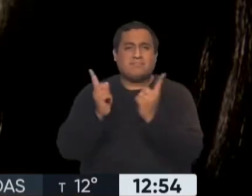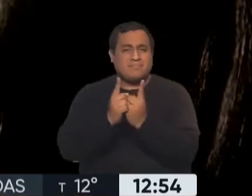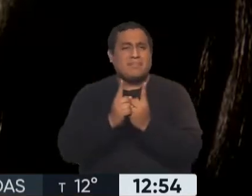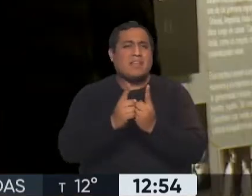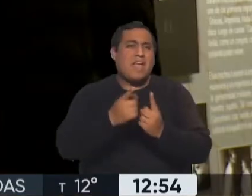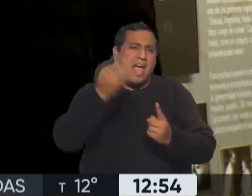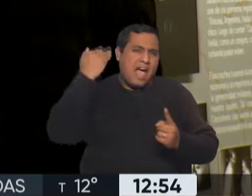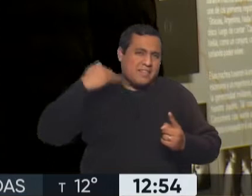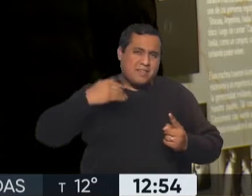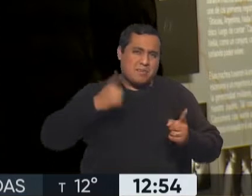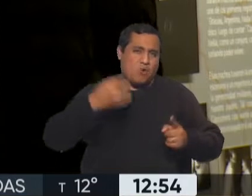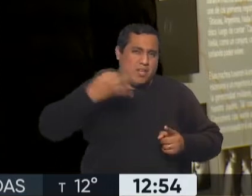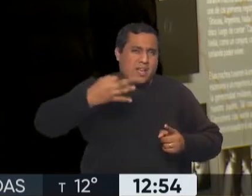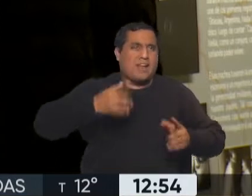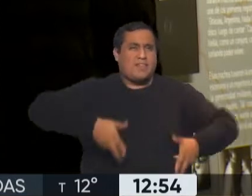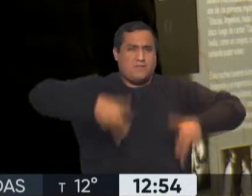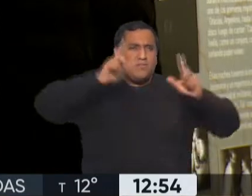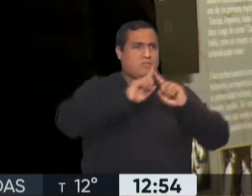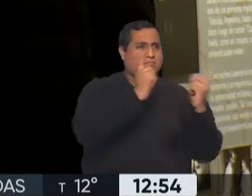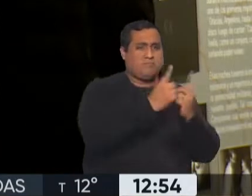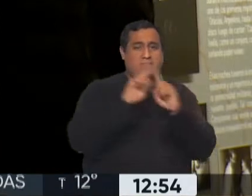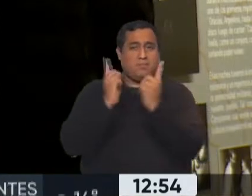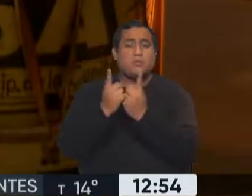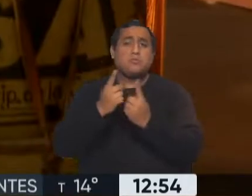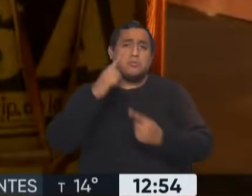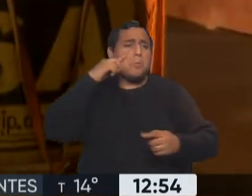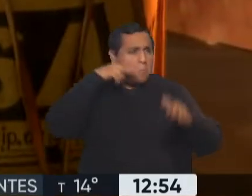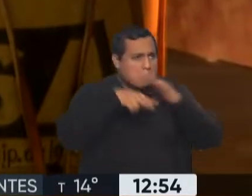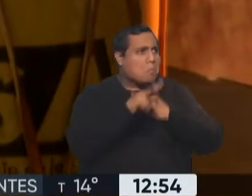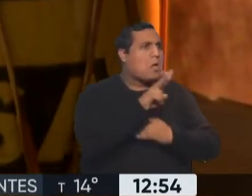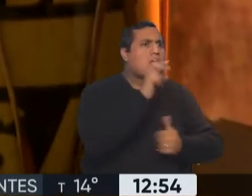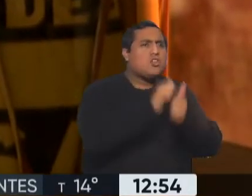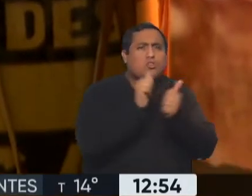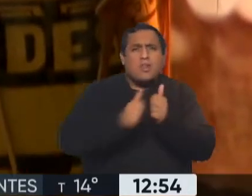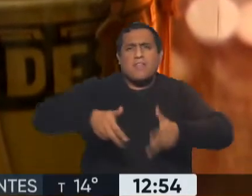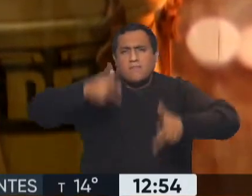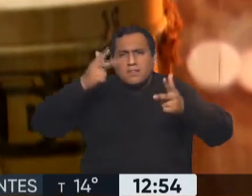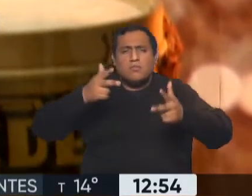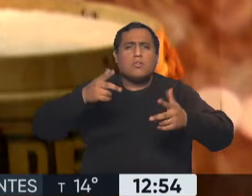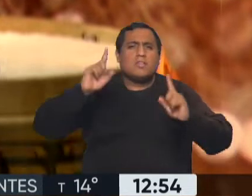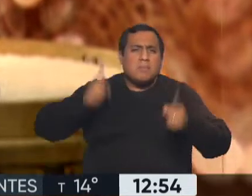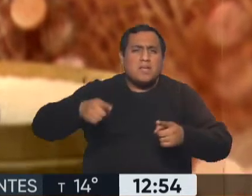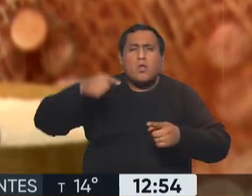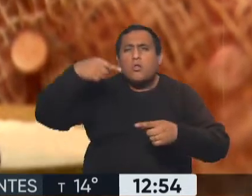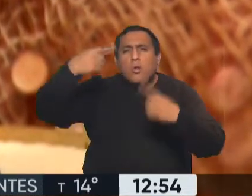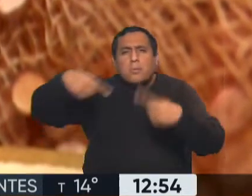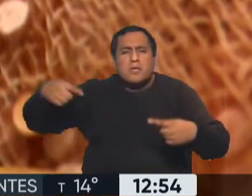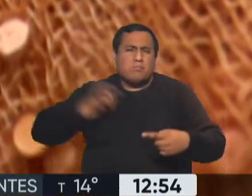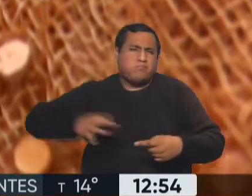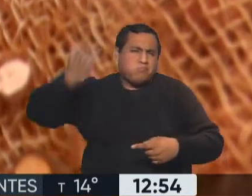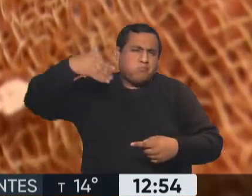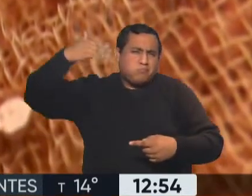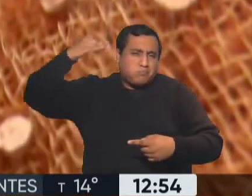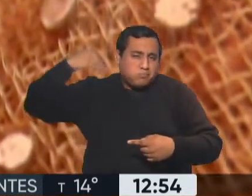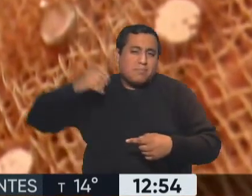del edificio, y allí se puede conocer un poco de la historia del edificio. Además hay pinturas, objetos de los más antiguos que conforman el patrimonio